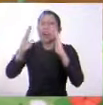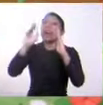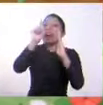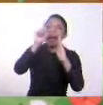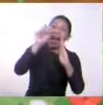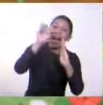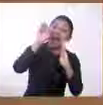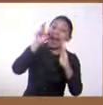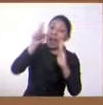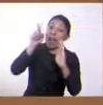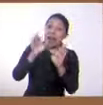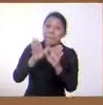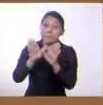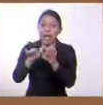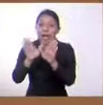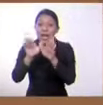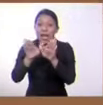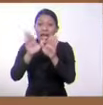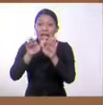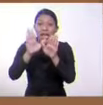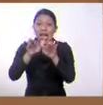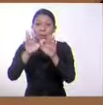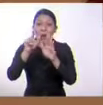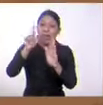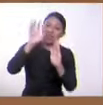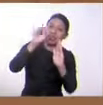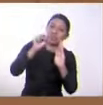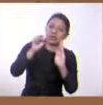Detectan una mariposa.